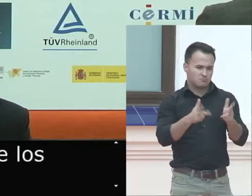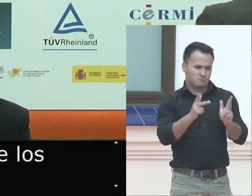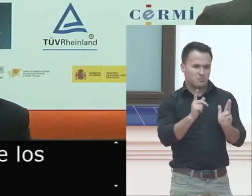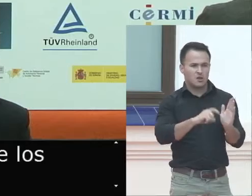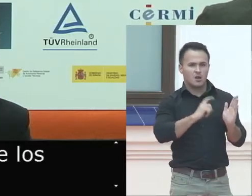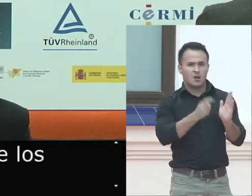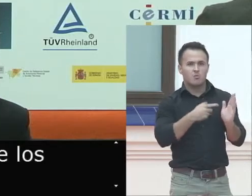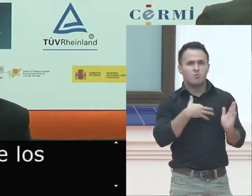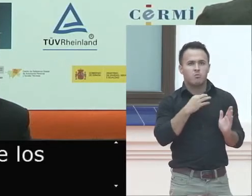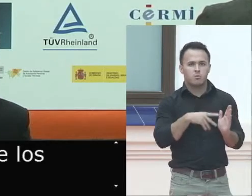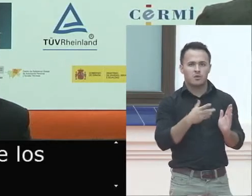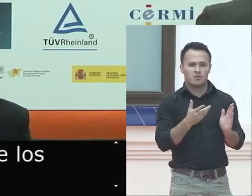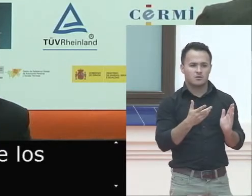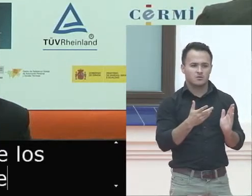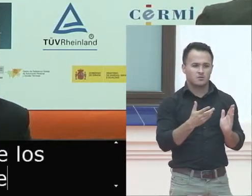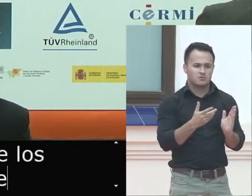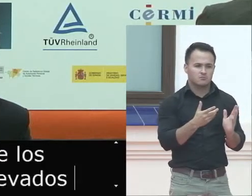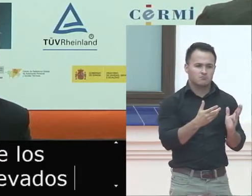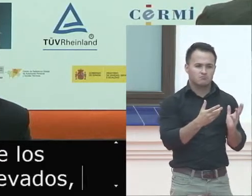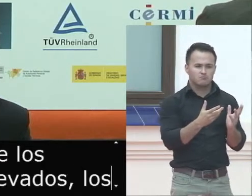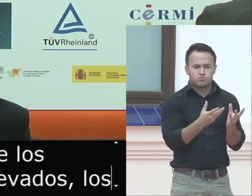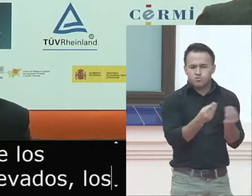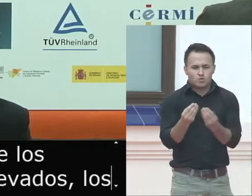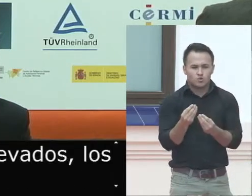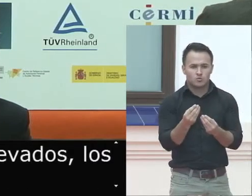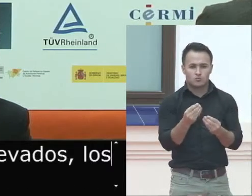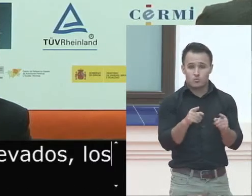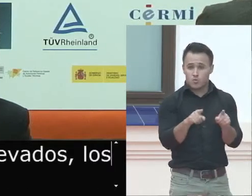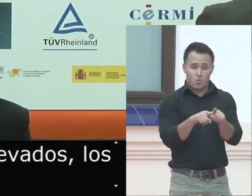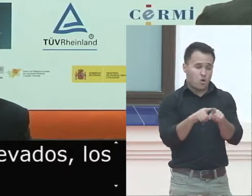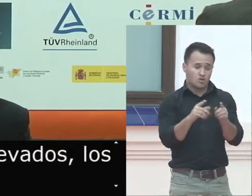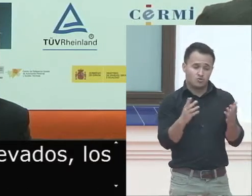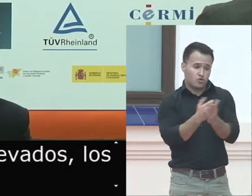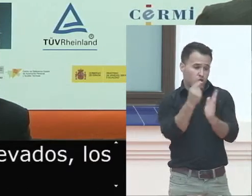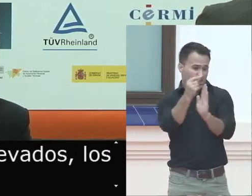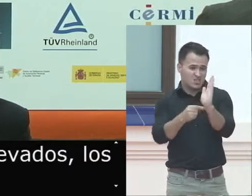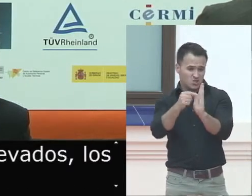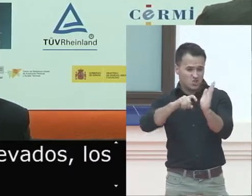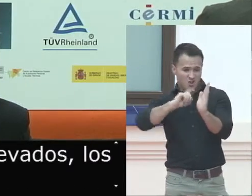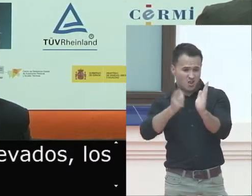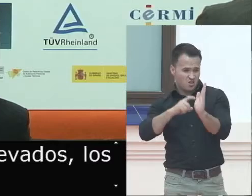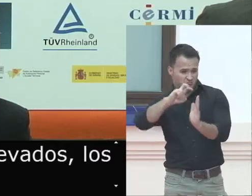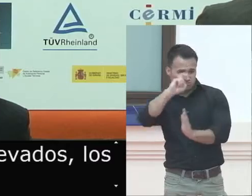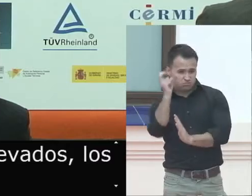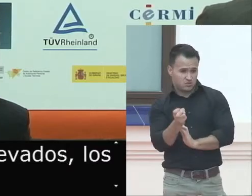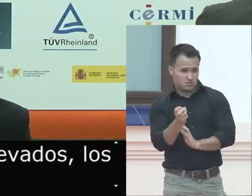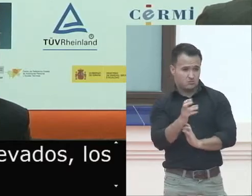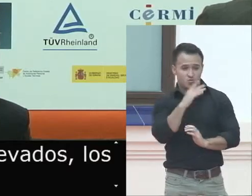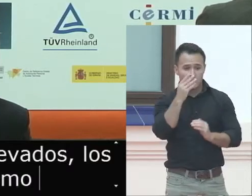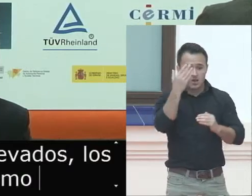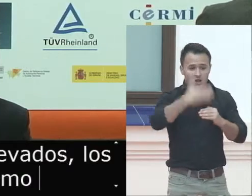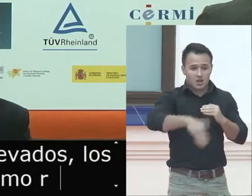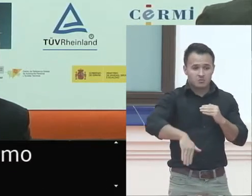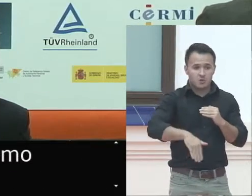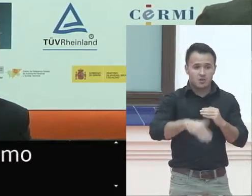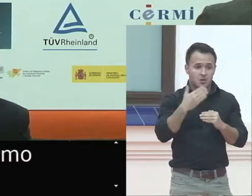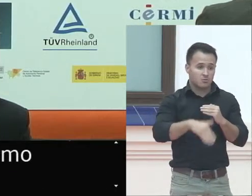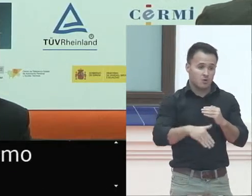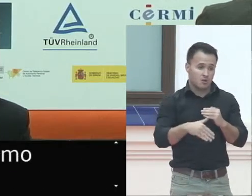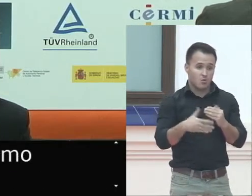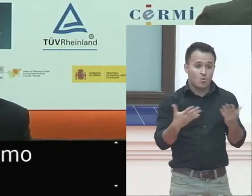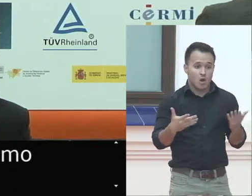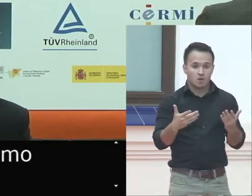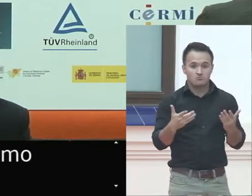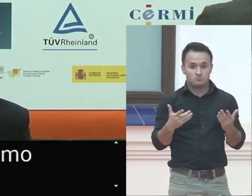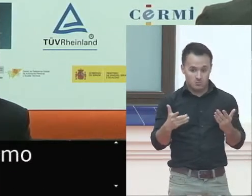los requisitos pueden ser tan elevados como quiera el sector, porque al final no hay más límite que sea algo factible.